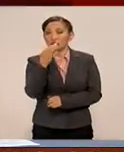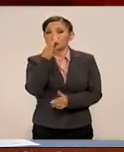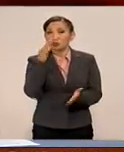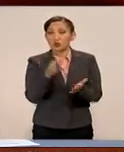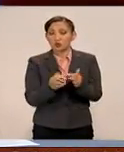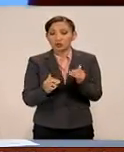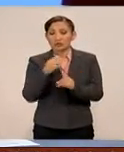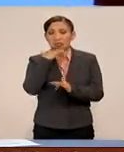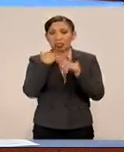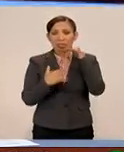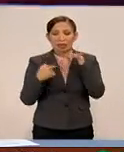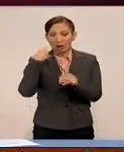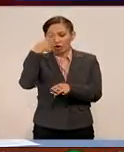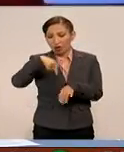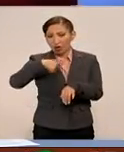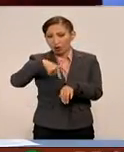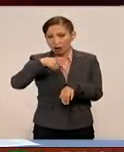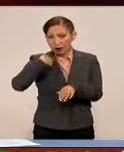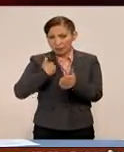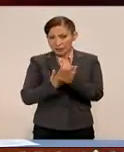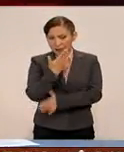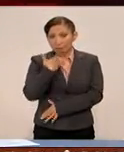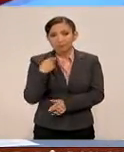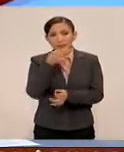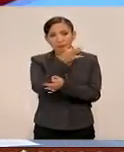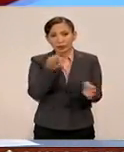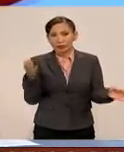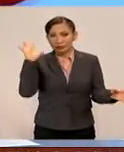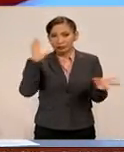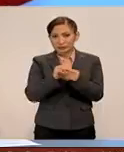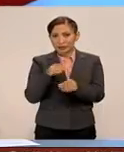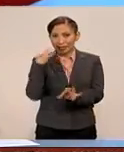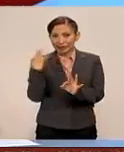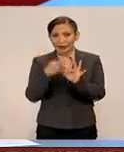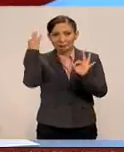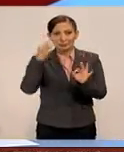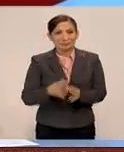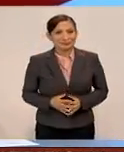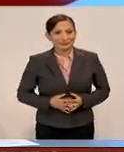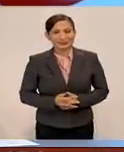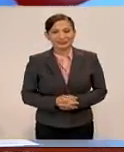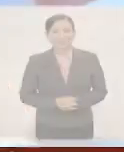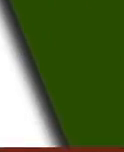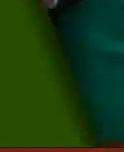puntos durante estas horas de la mañana. Esto es informativo, lo tenemos la noticia al día.